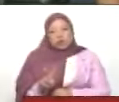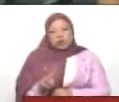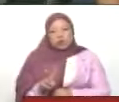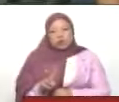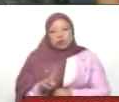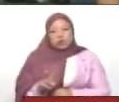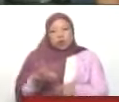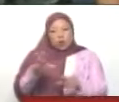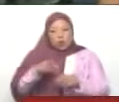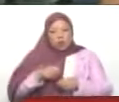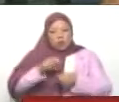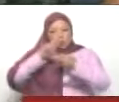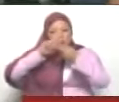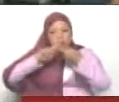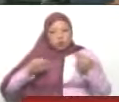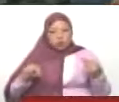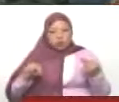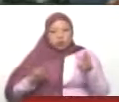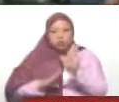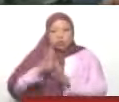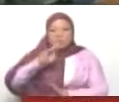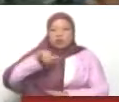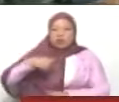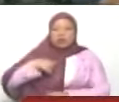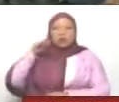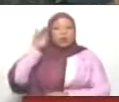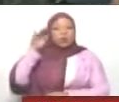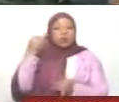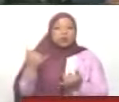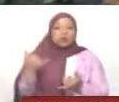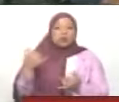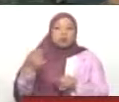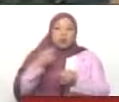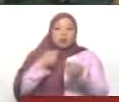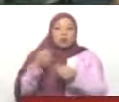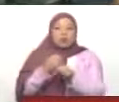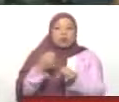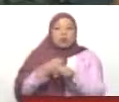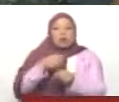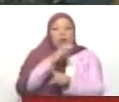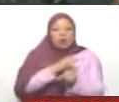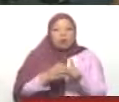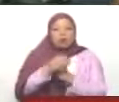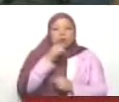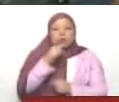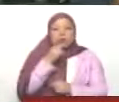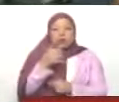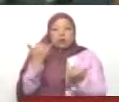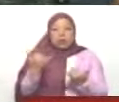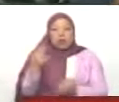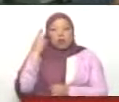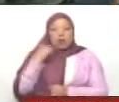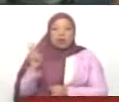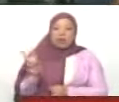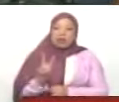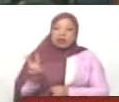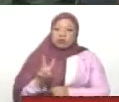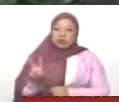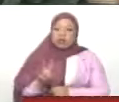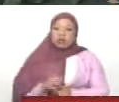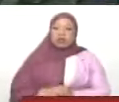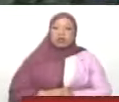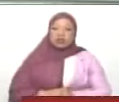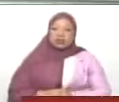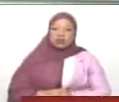asumió el compromiso y la responsabilidad de avanzar por este camino de la reivindicación de los cultores de la República Bolivariana de Venezuela. Yo tengo